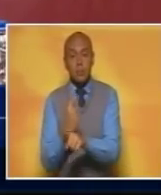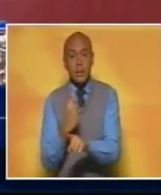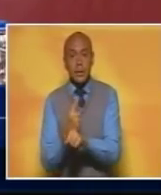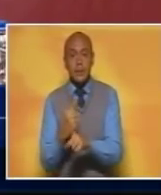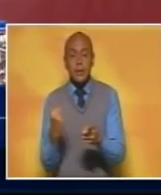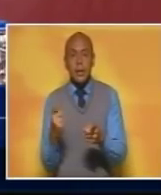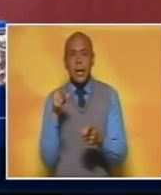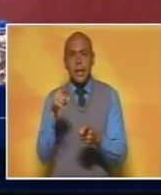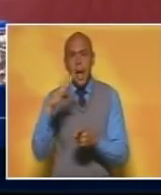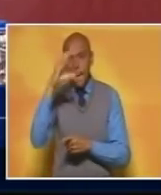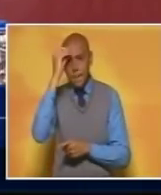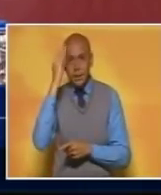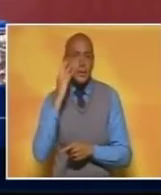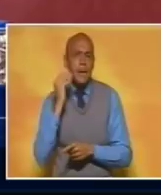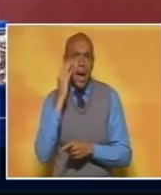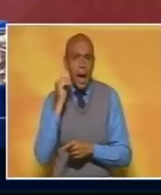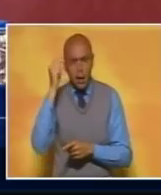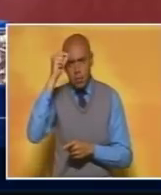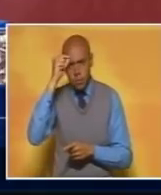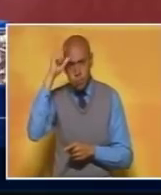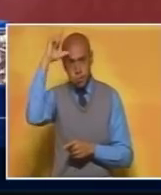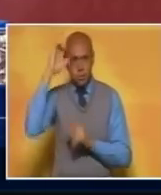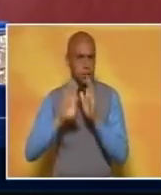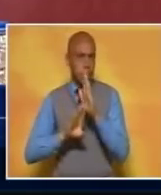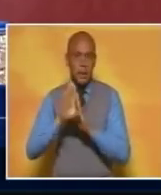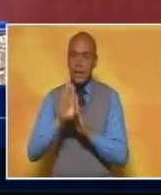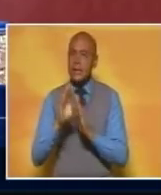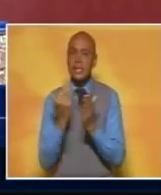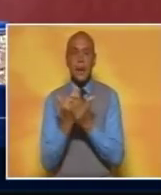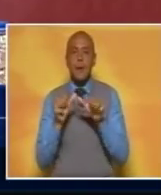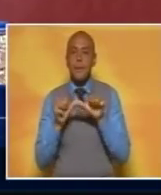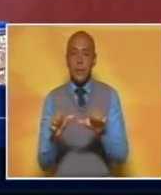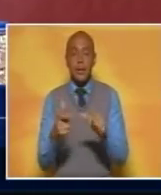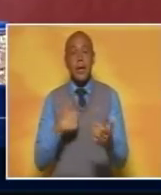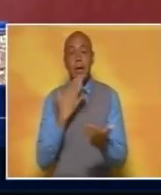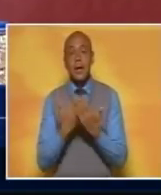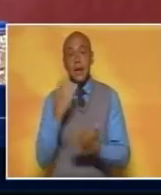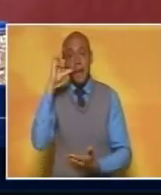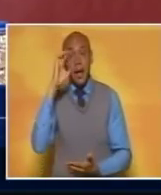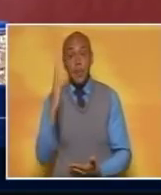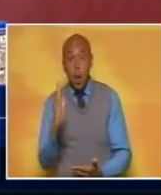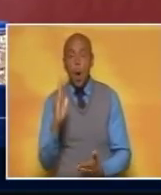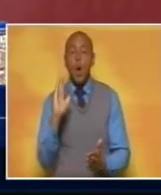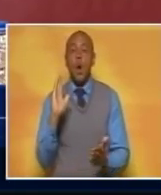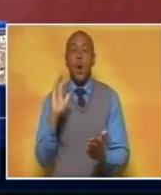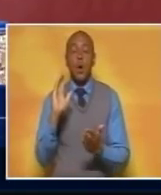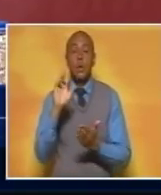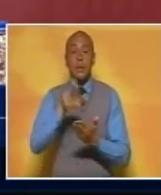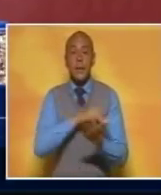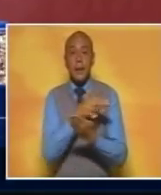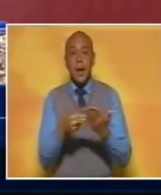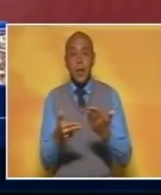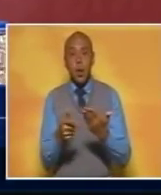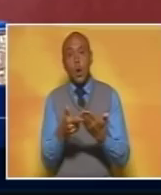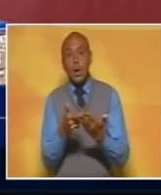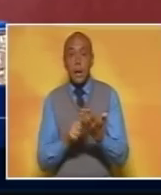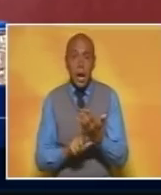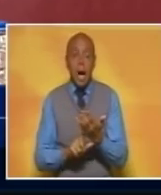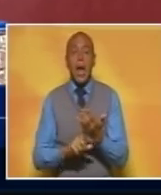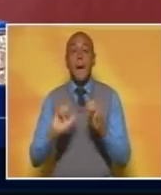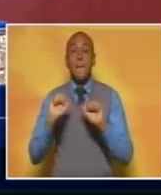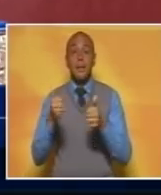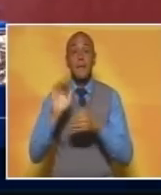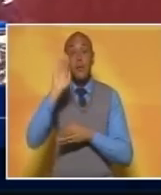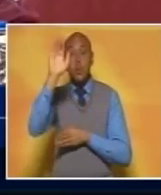el aprendizaje, el crecimiento va a ser permanente. Le doy gracias a Dios que la eliminatoria va a comenzar en marzo y no ahorita, porque